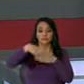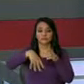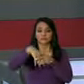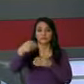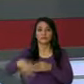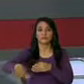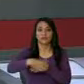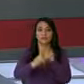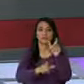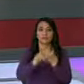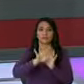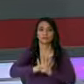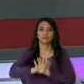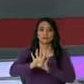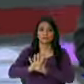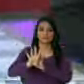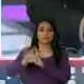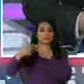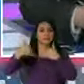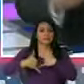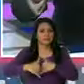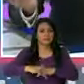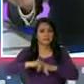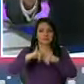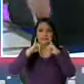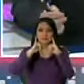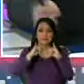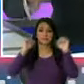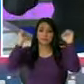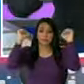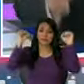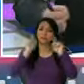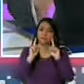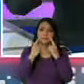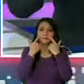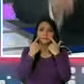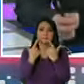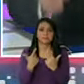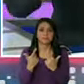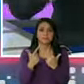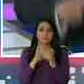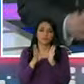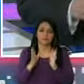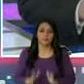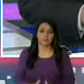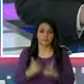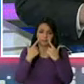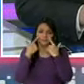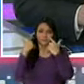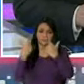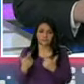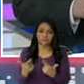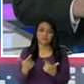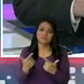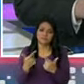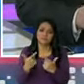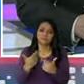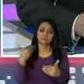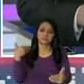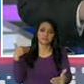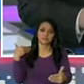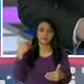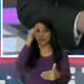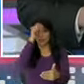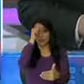las protestas, la vigilia ciudadana que han realizado, más que protestas, vigilia ciudadana que han realizado a lo largo desde el día